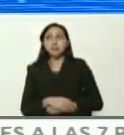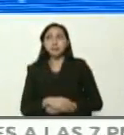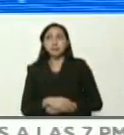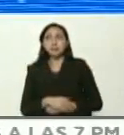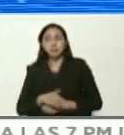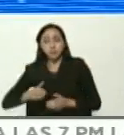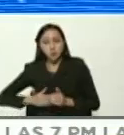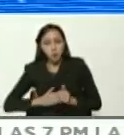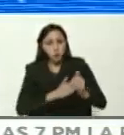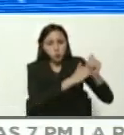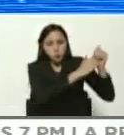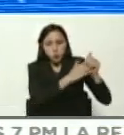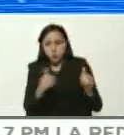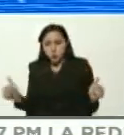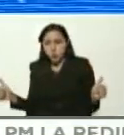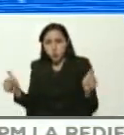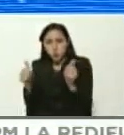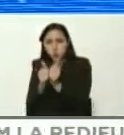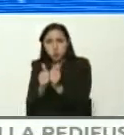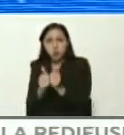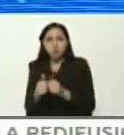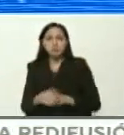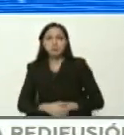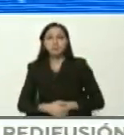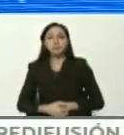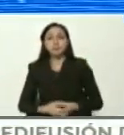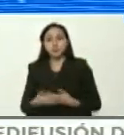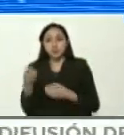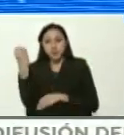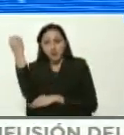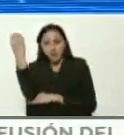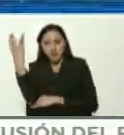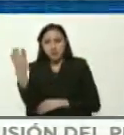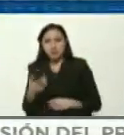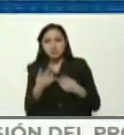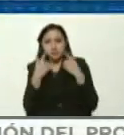y lideresas de la comunidad. Adelante, Mérida.